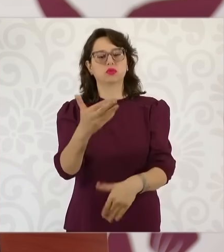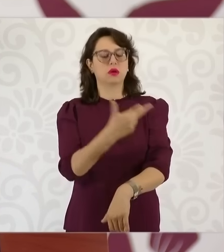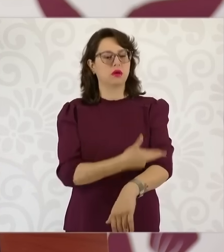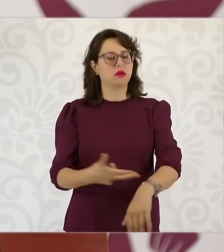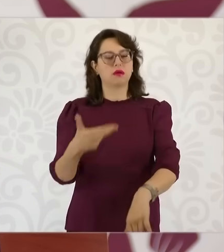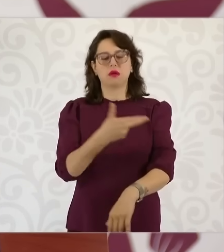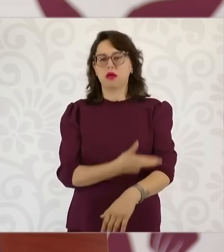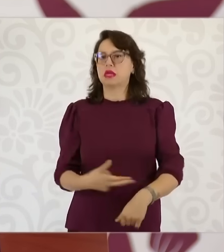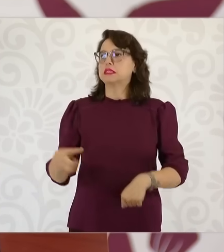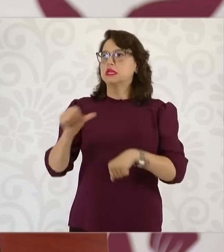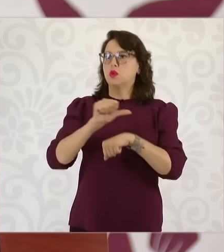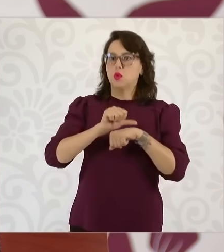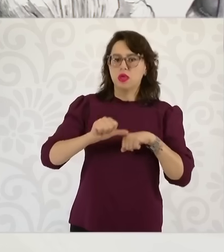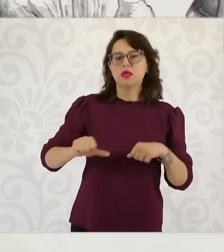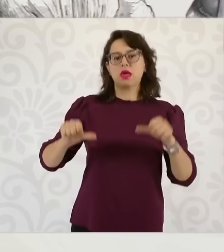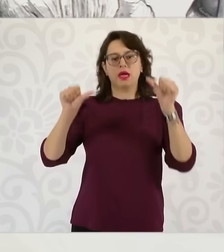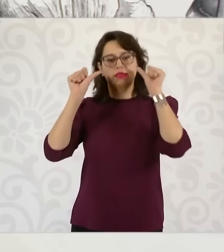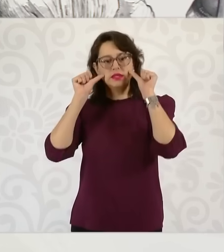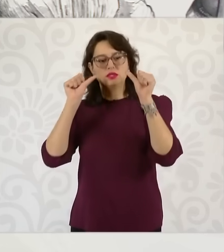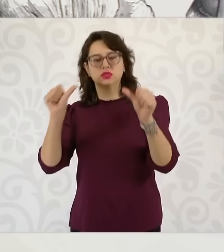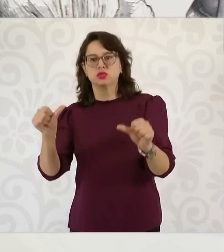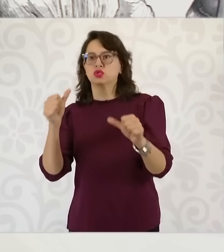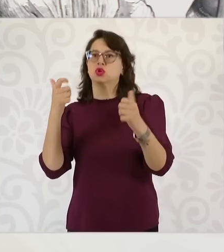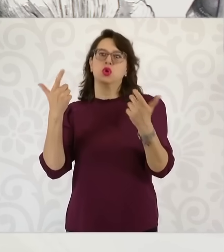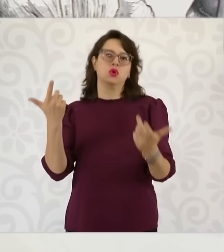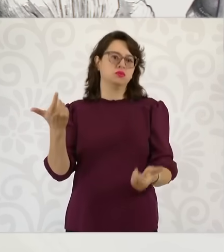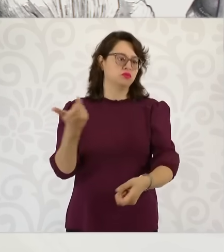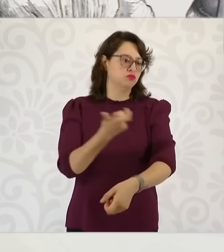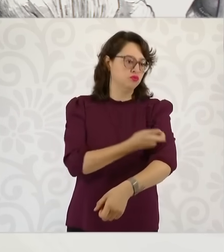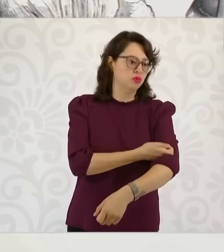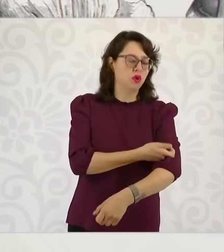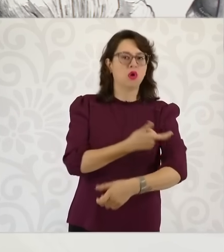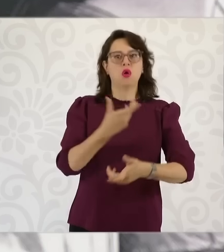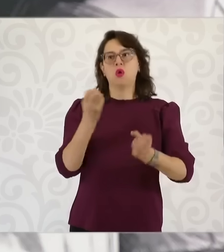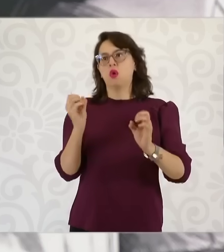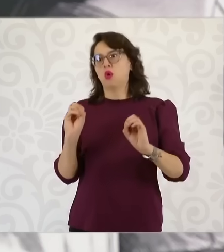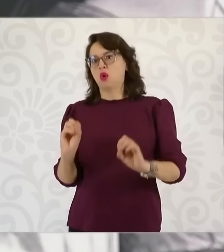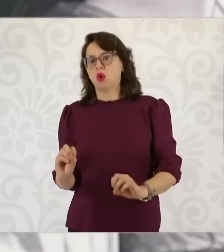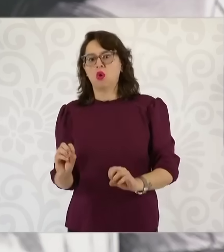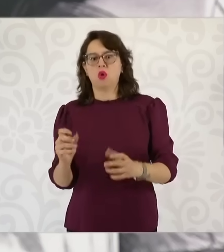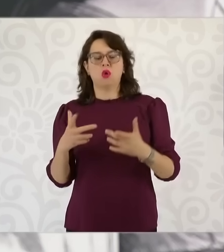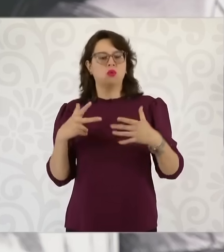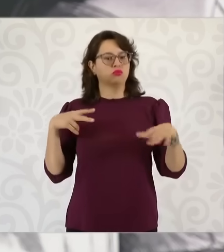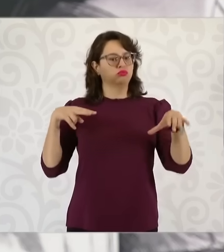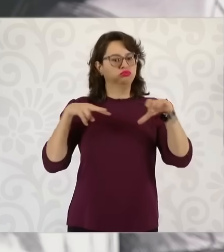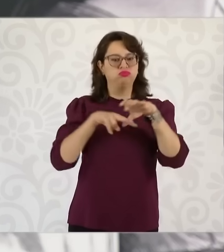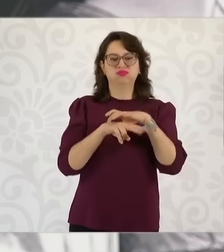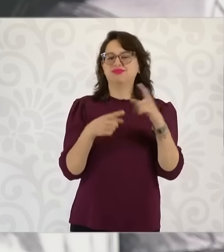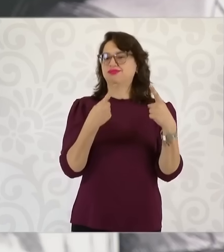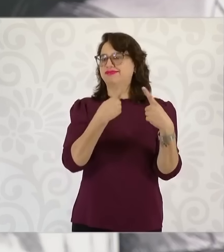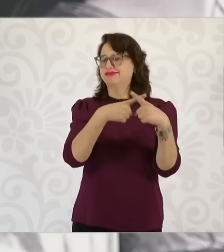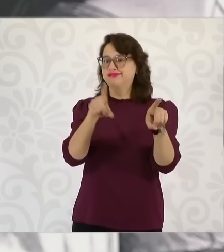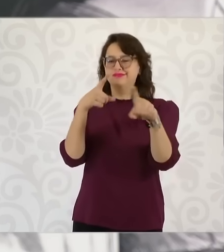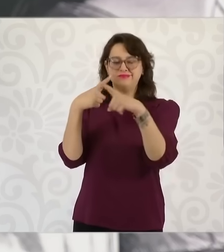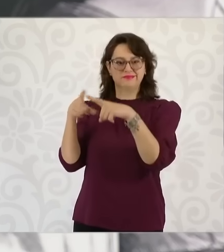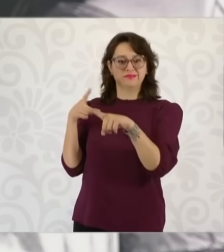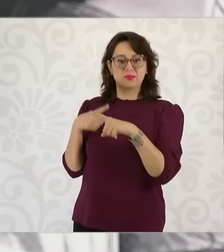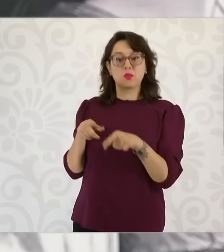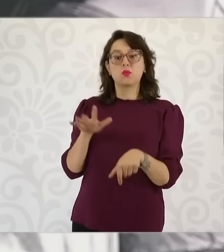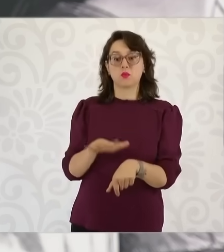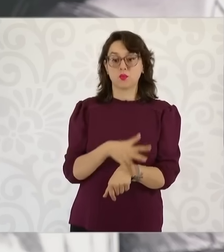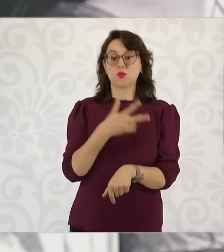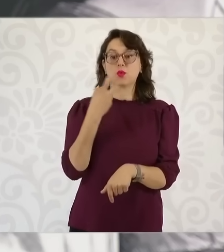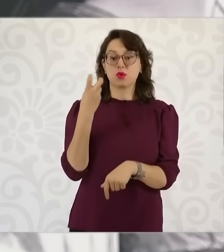cirugía, en las quimioterapias, la radioterapia o lo que indique el médico o la médica. Entonces, por eso